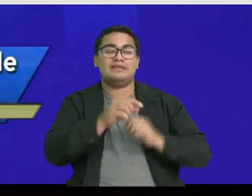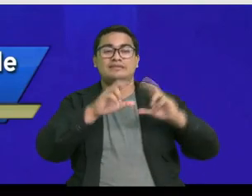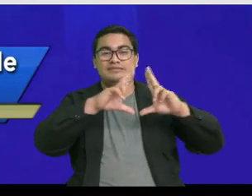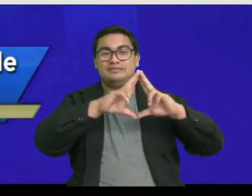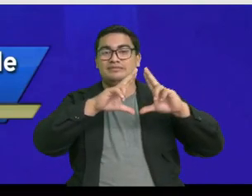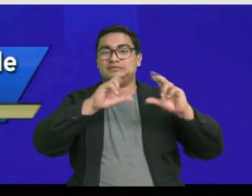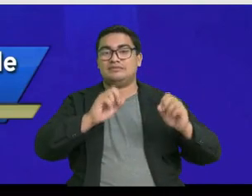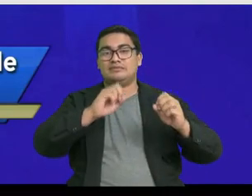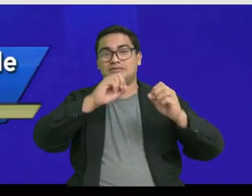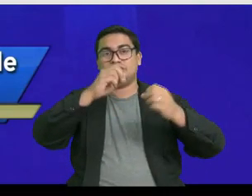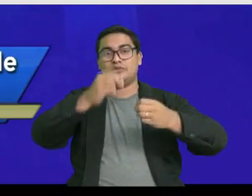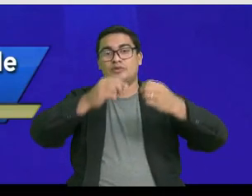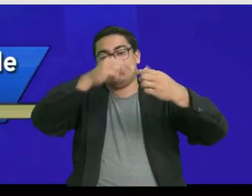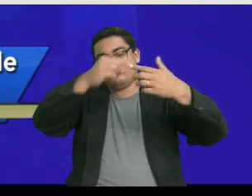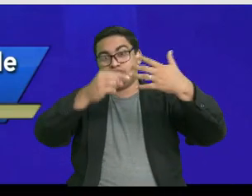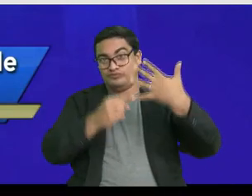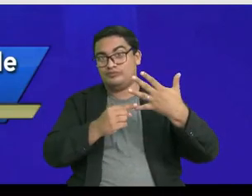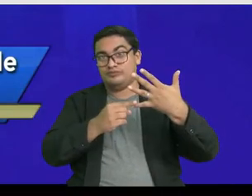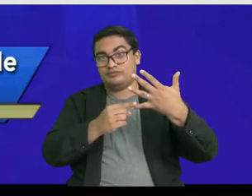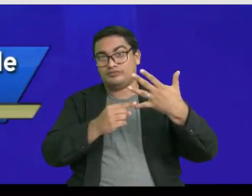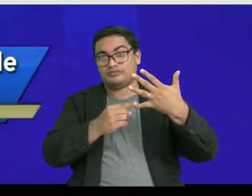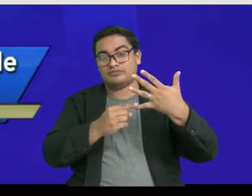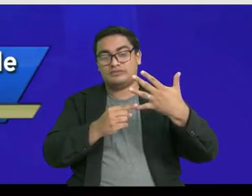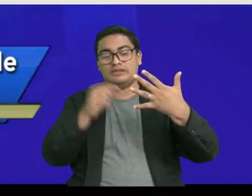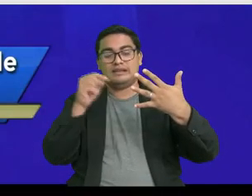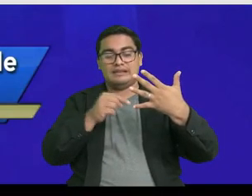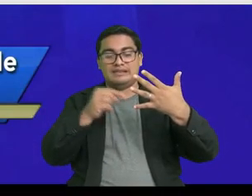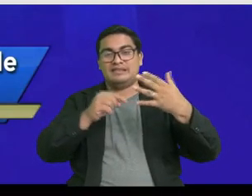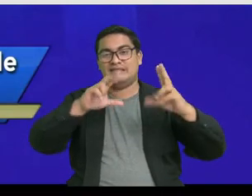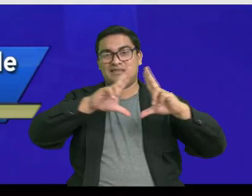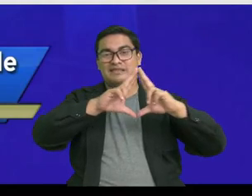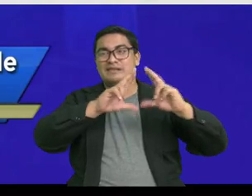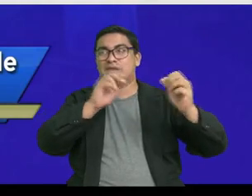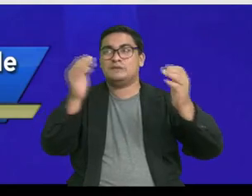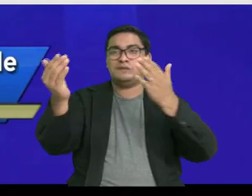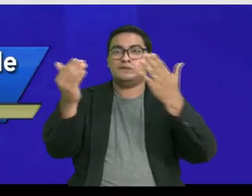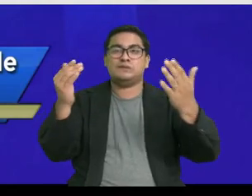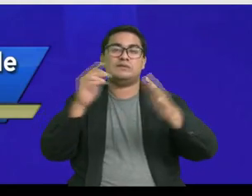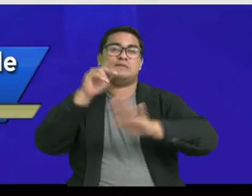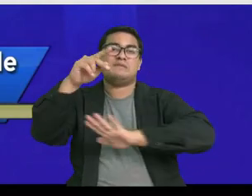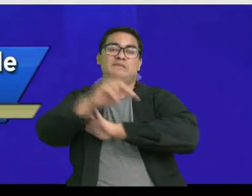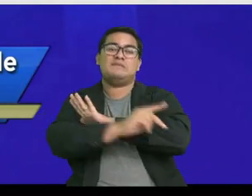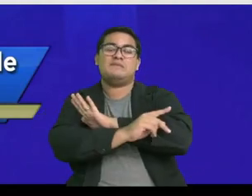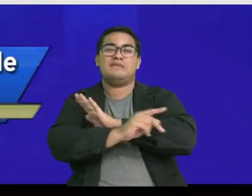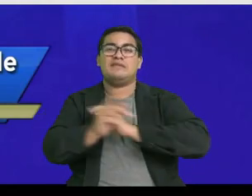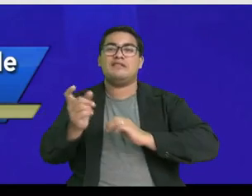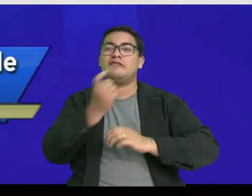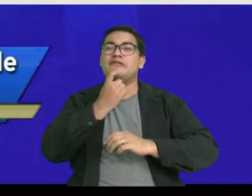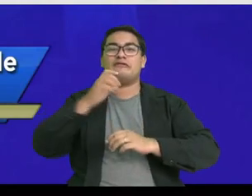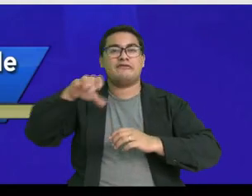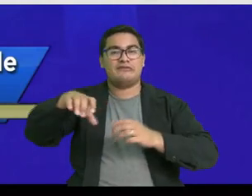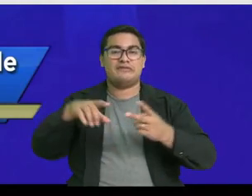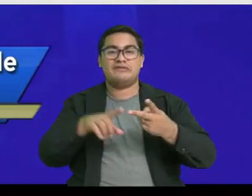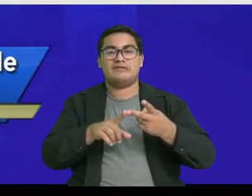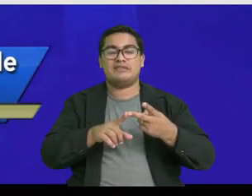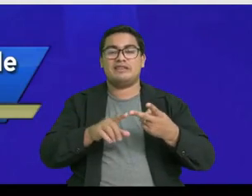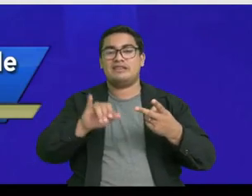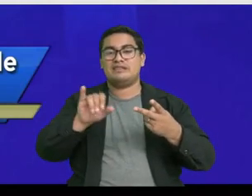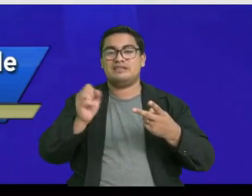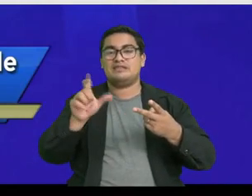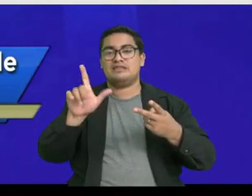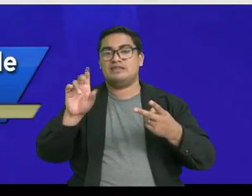en el quinto lugar y ahí compitiendo con Islandia, Finlandia,